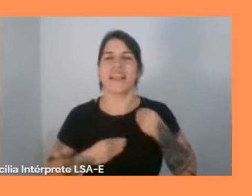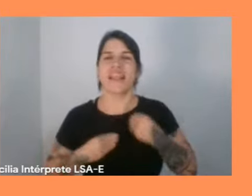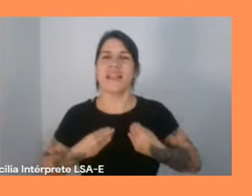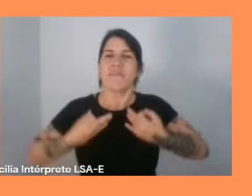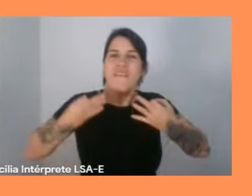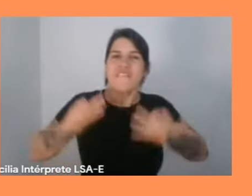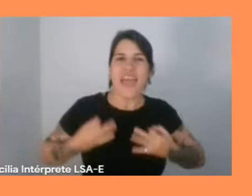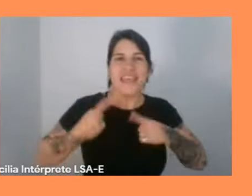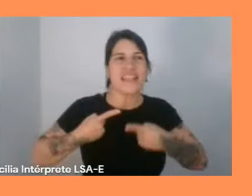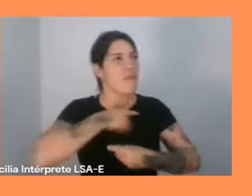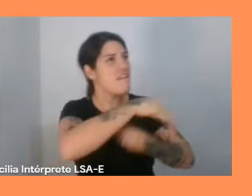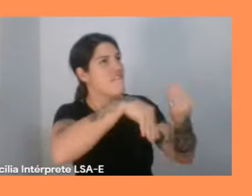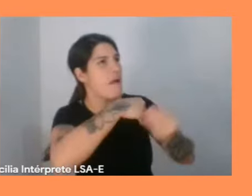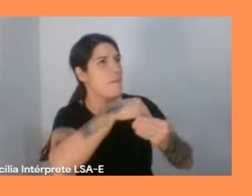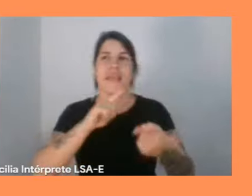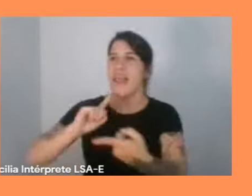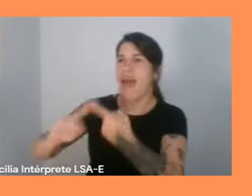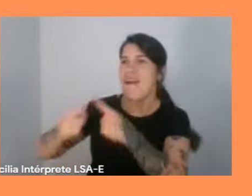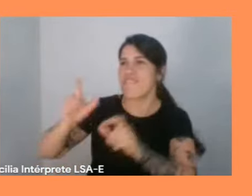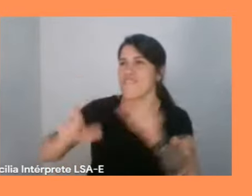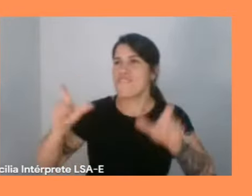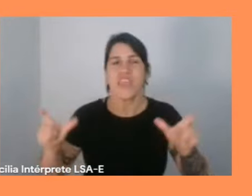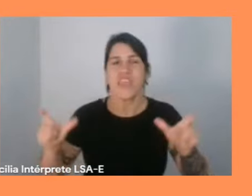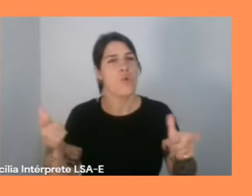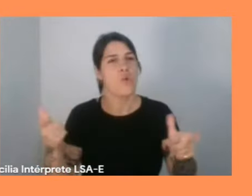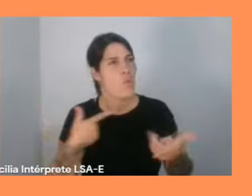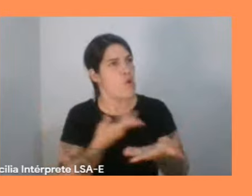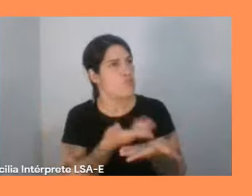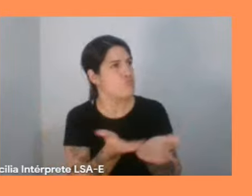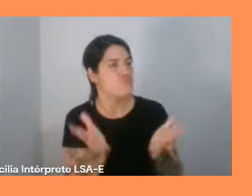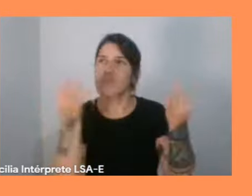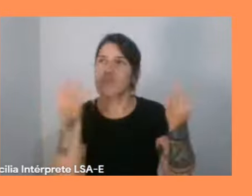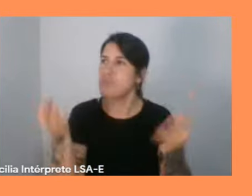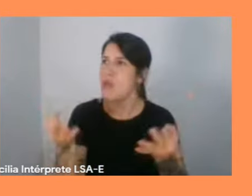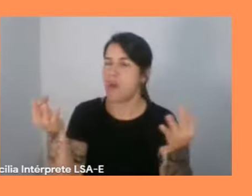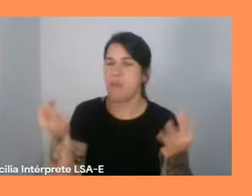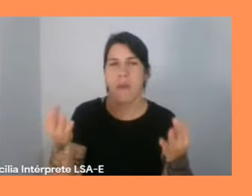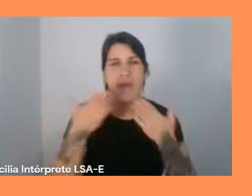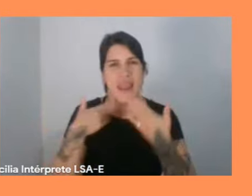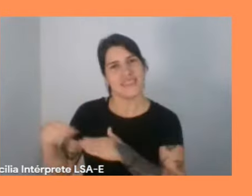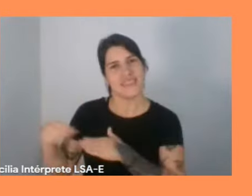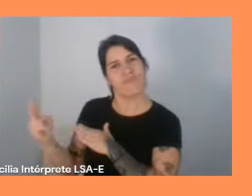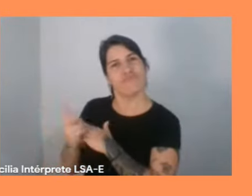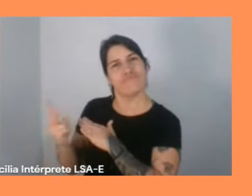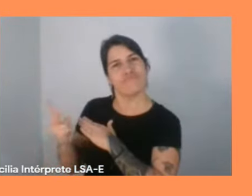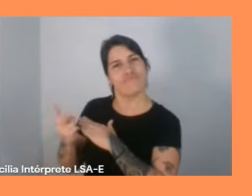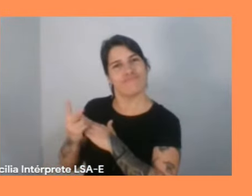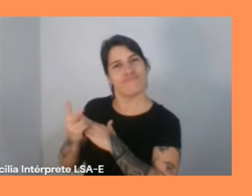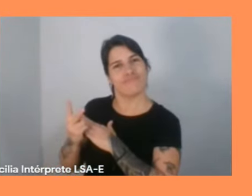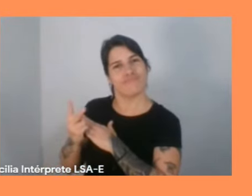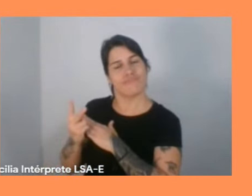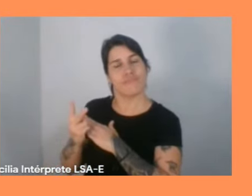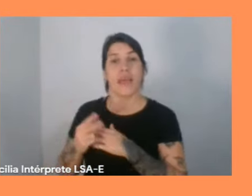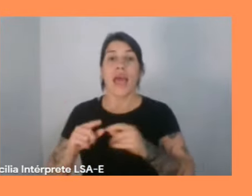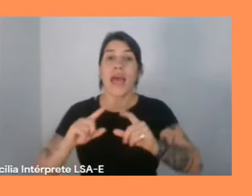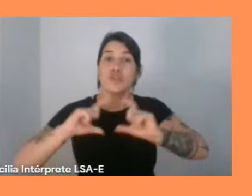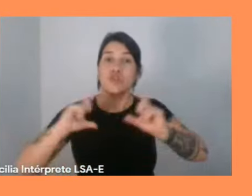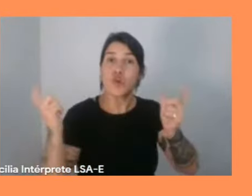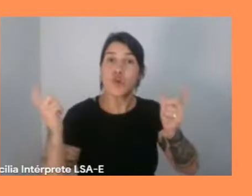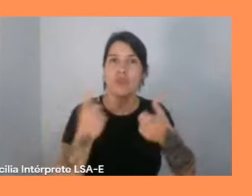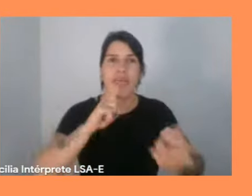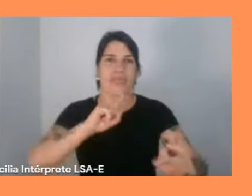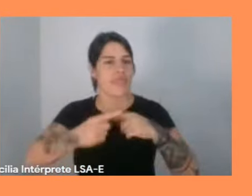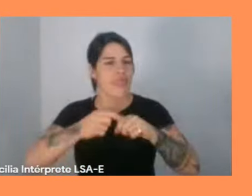colectivo, armando un drama para fortalecer el lazo social, haciendo foco en el cuidado propio, el cuidado de otras